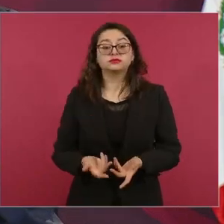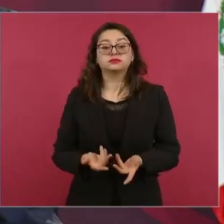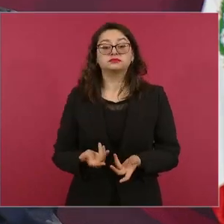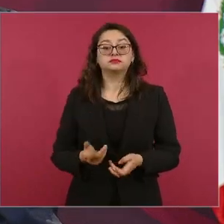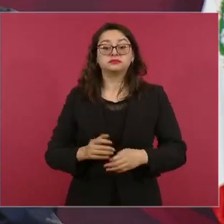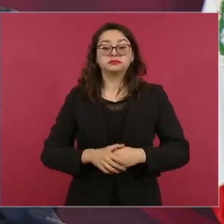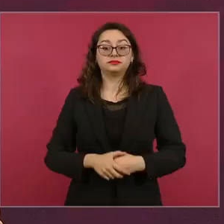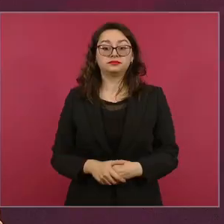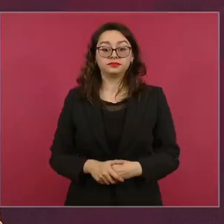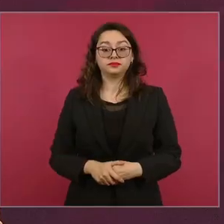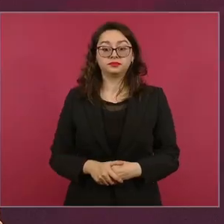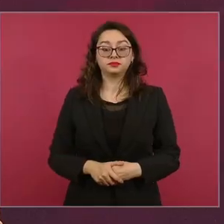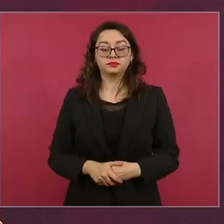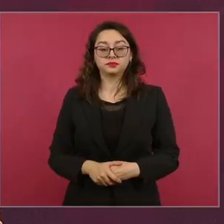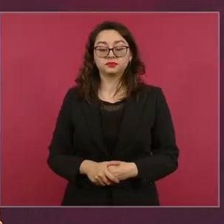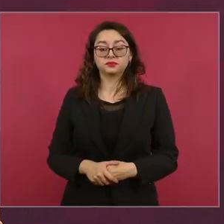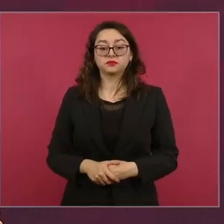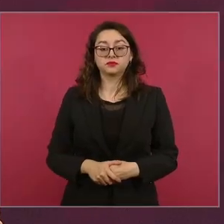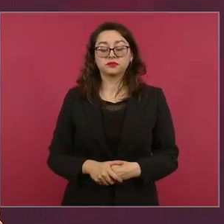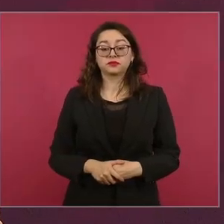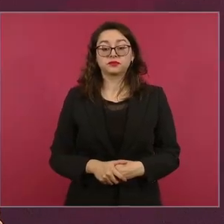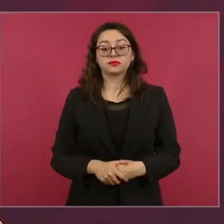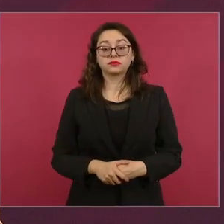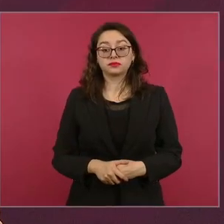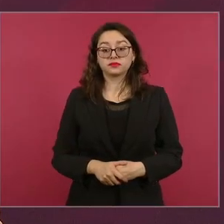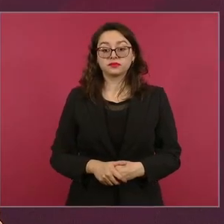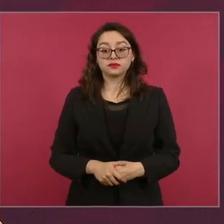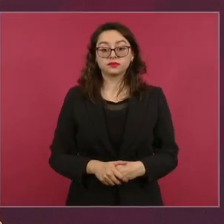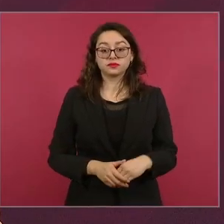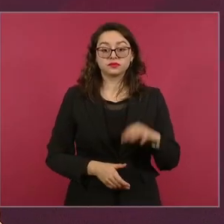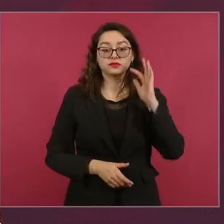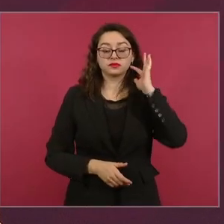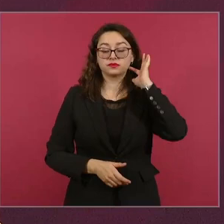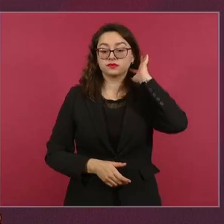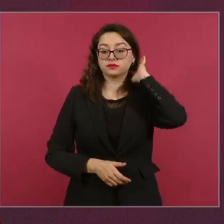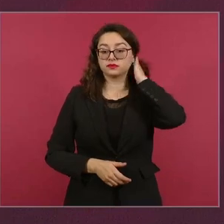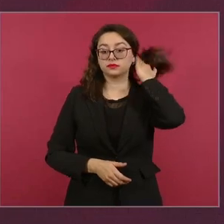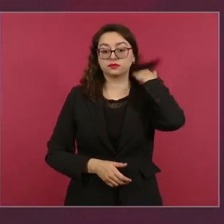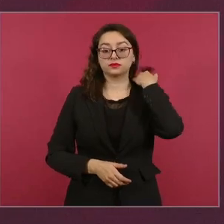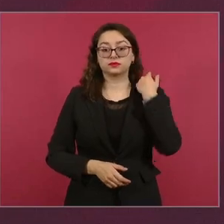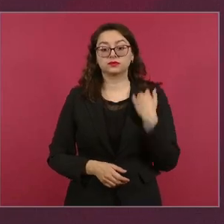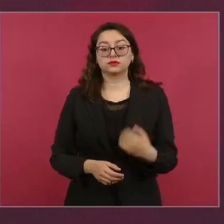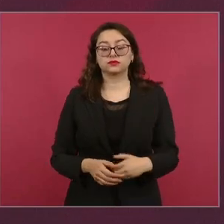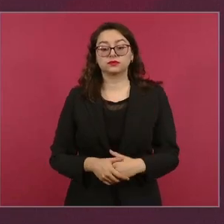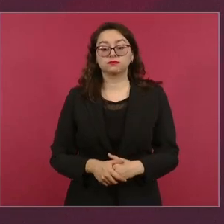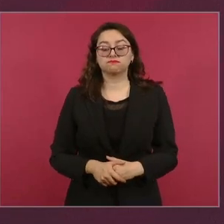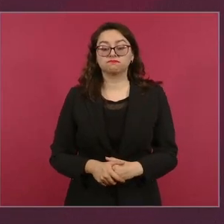Acerca del conflicto de Israel y